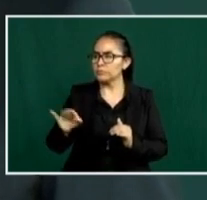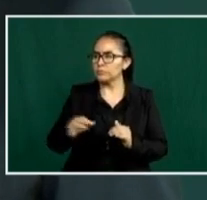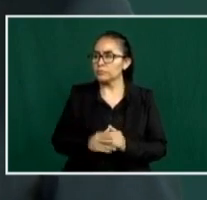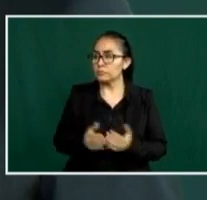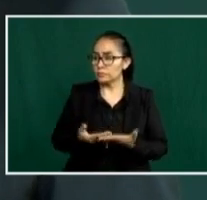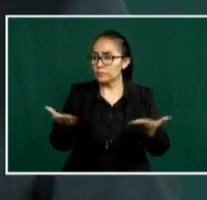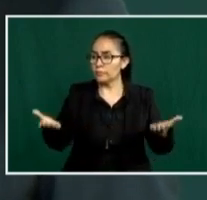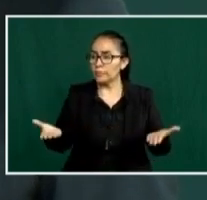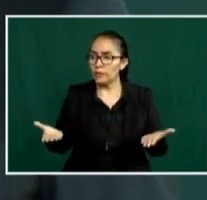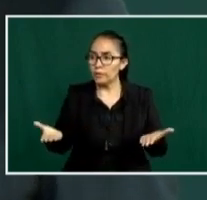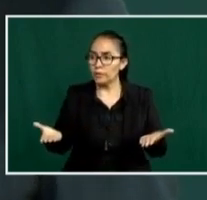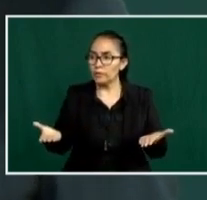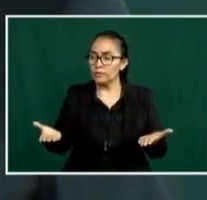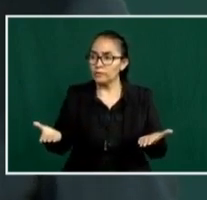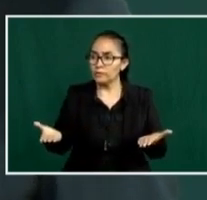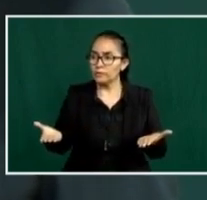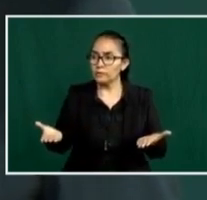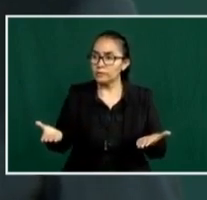Ahora